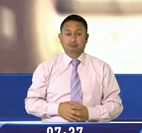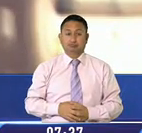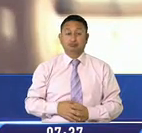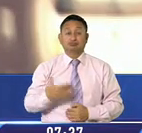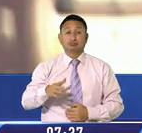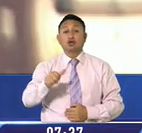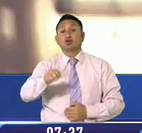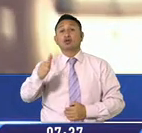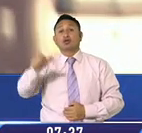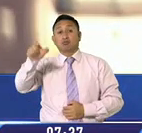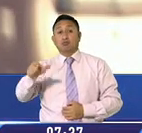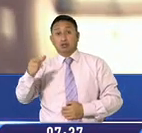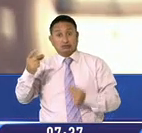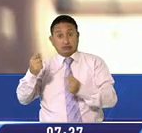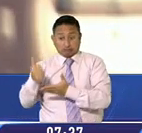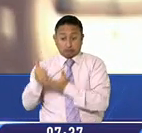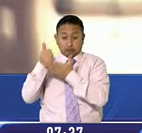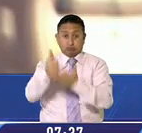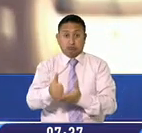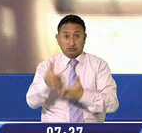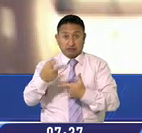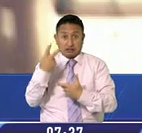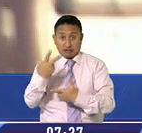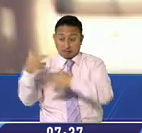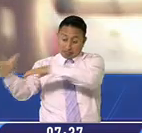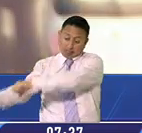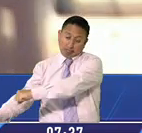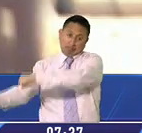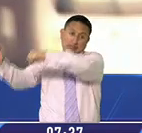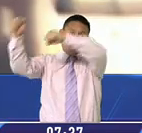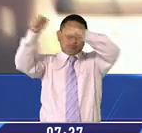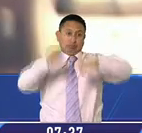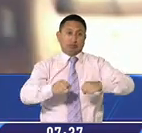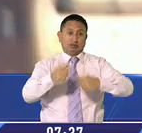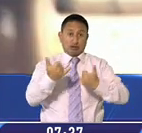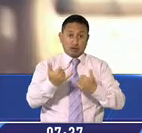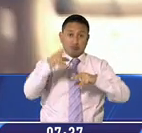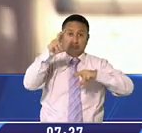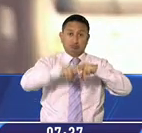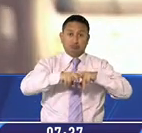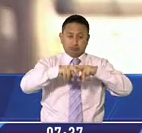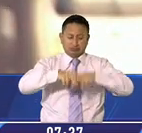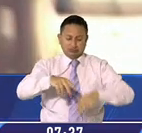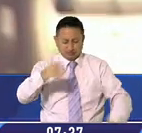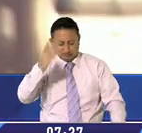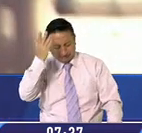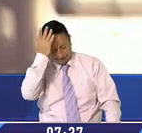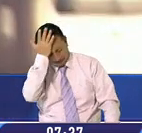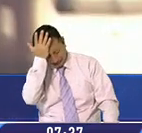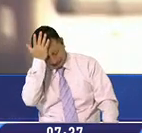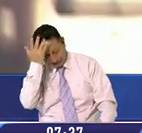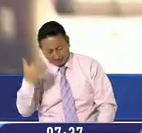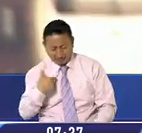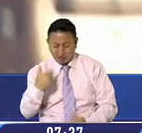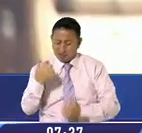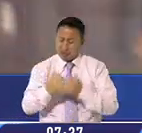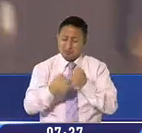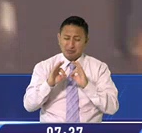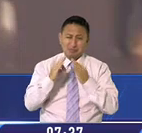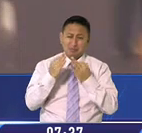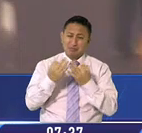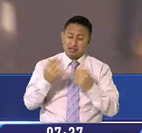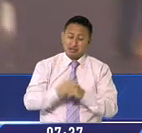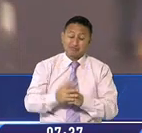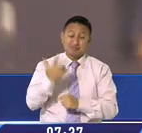Con ayuda de otros buenos samaritanos lo volvieron a la realidad, sentado en el muro. Supuestamente comentó que tenía problemas familiares, que